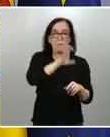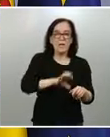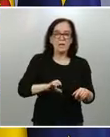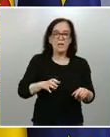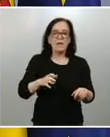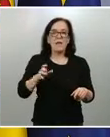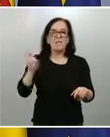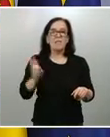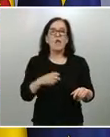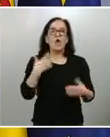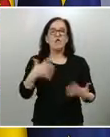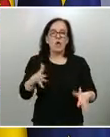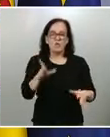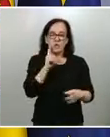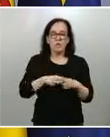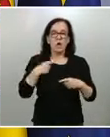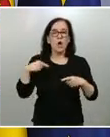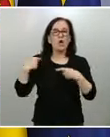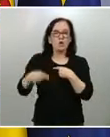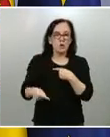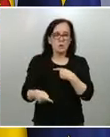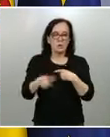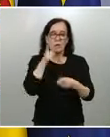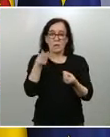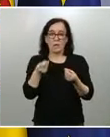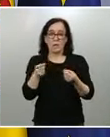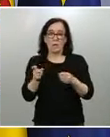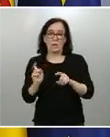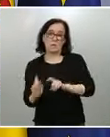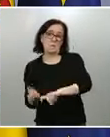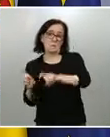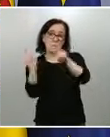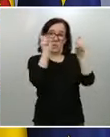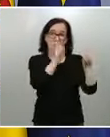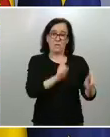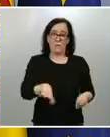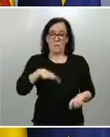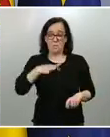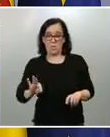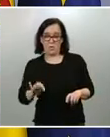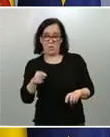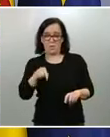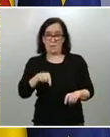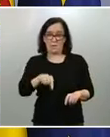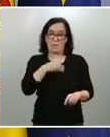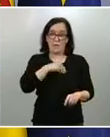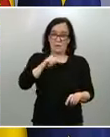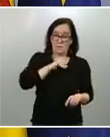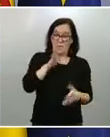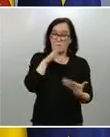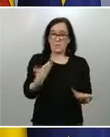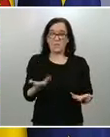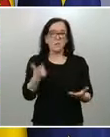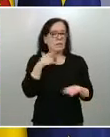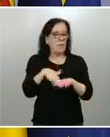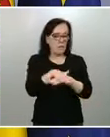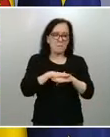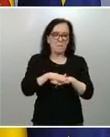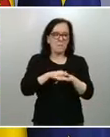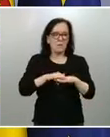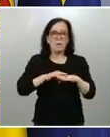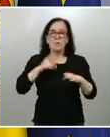sobre los efectos que esa movilidad pueda procurar en españa' lo tanto básicamente y reduciendo la cuestión